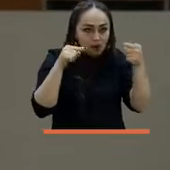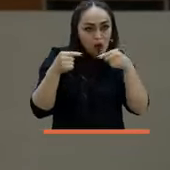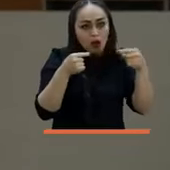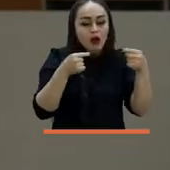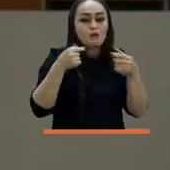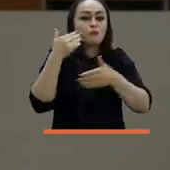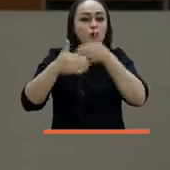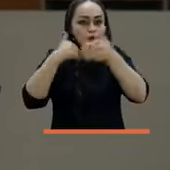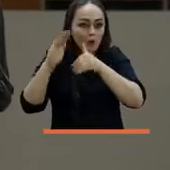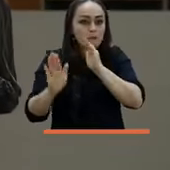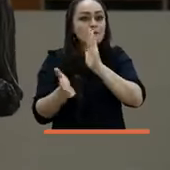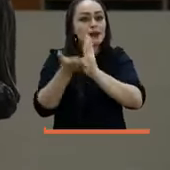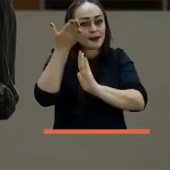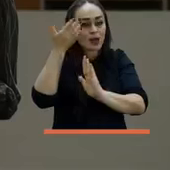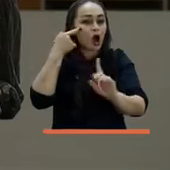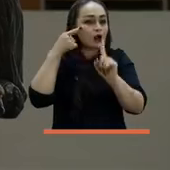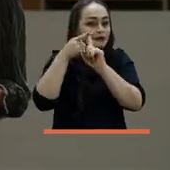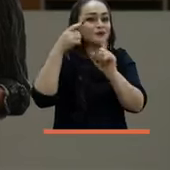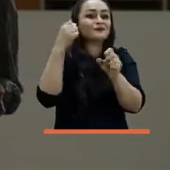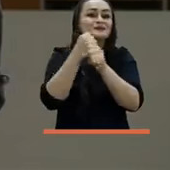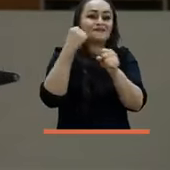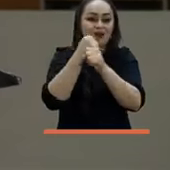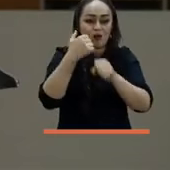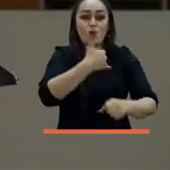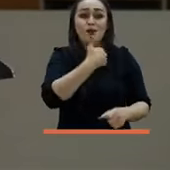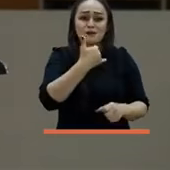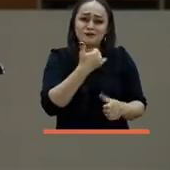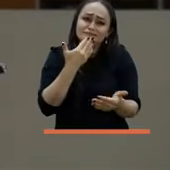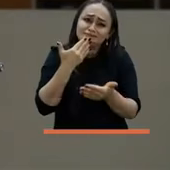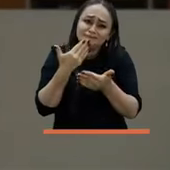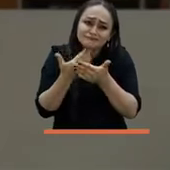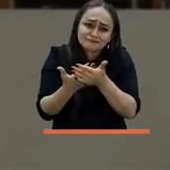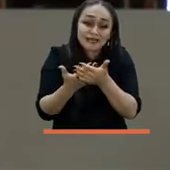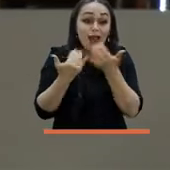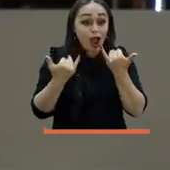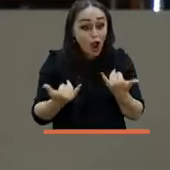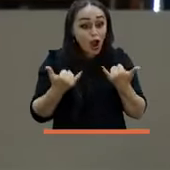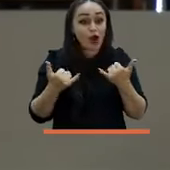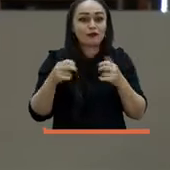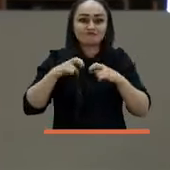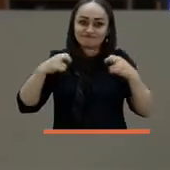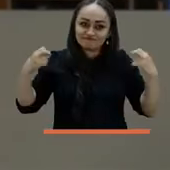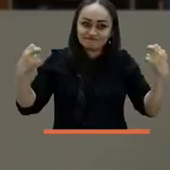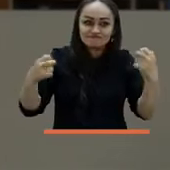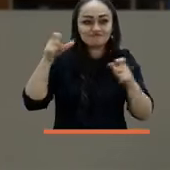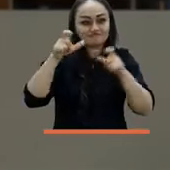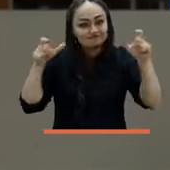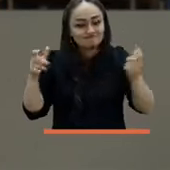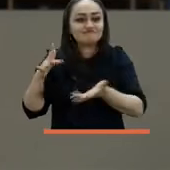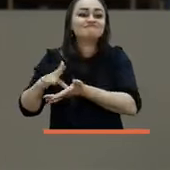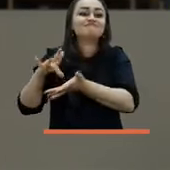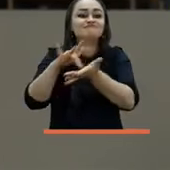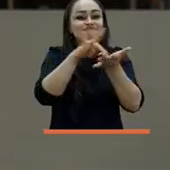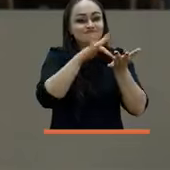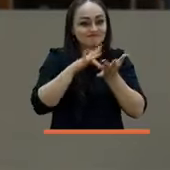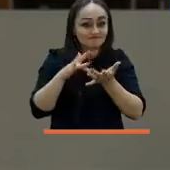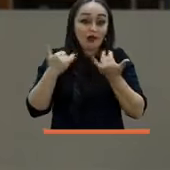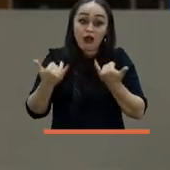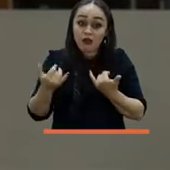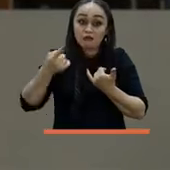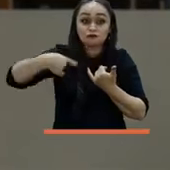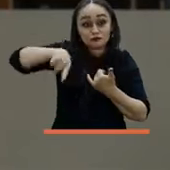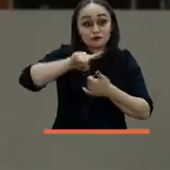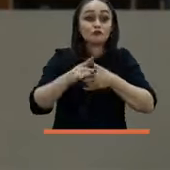mejoras en el empleo juvenil agradecemos la participación en el panel y en el recinto y los invitamos a que